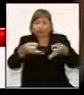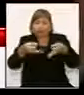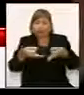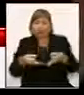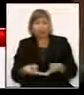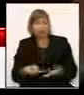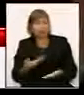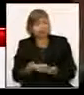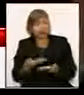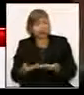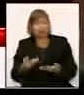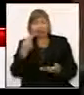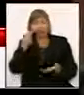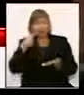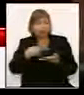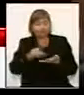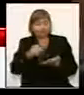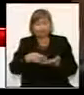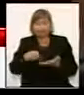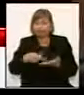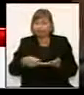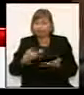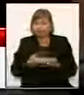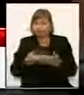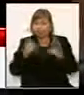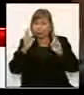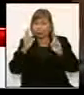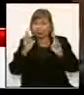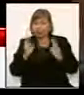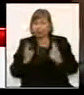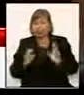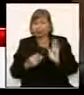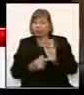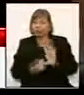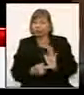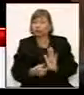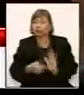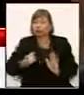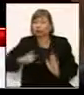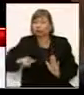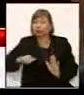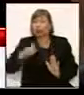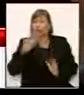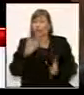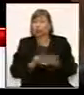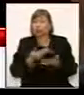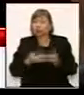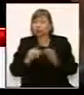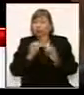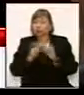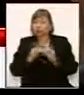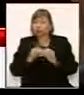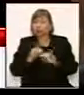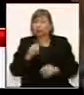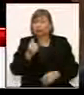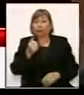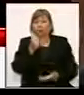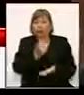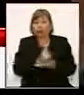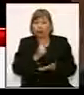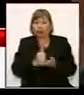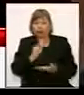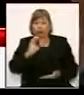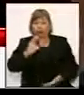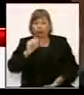varios temas que se están revisando y que la representante de la Municipalidad de Lima se ha comprometido en resolver con respecto al acta, ¿no? Y otros